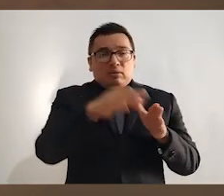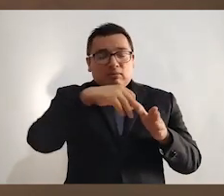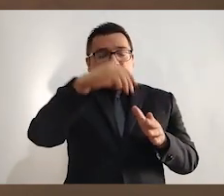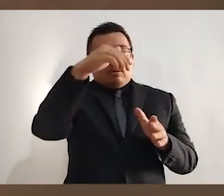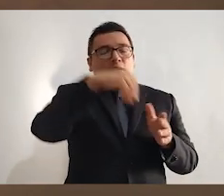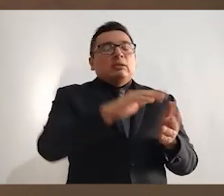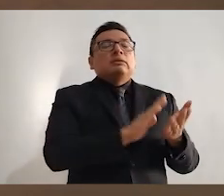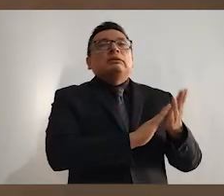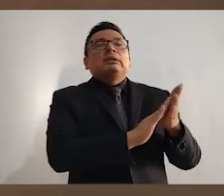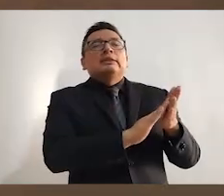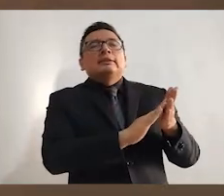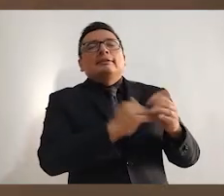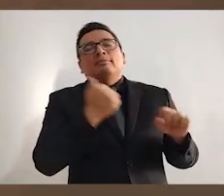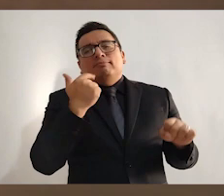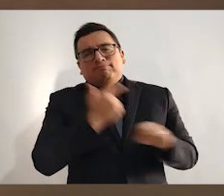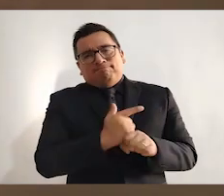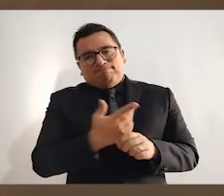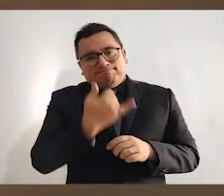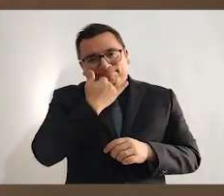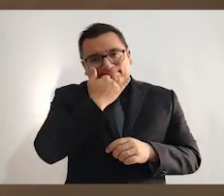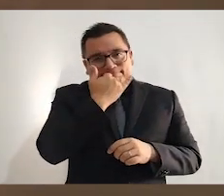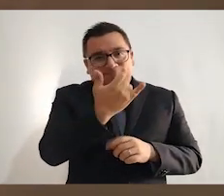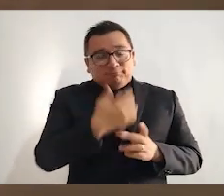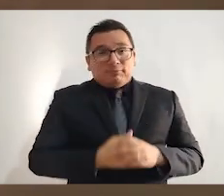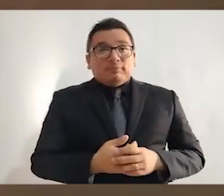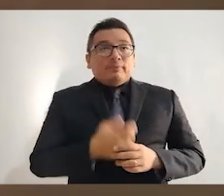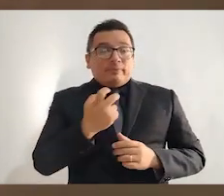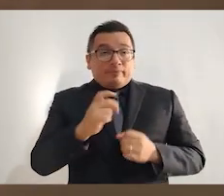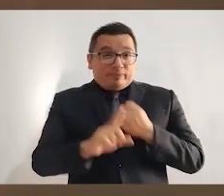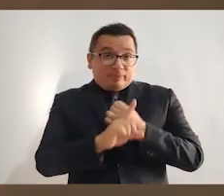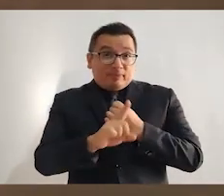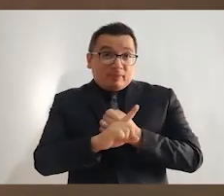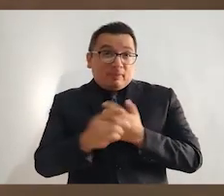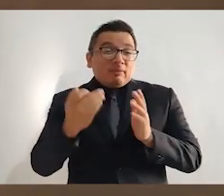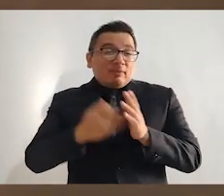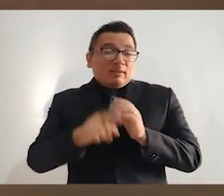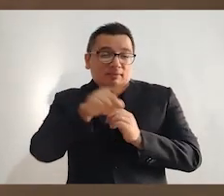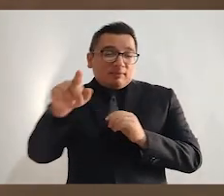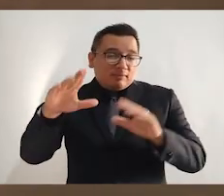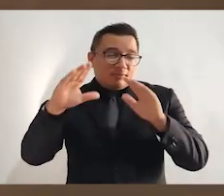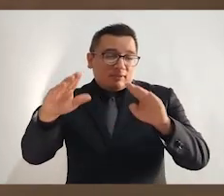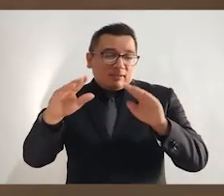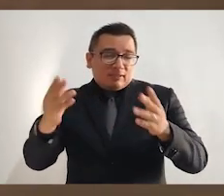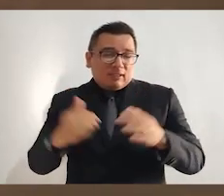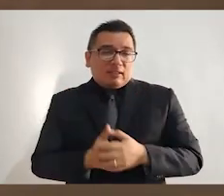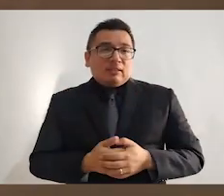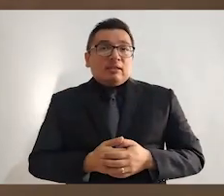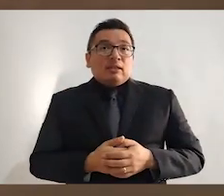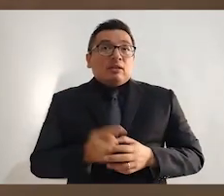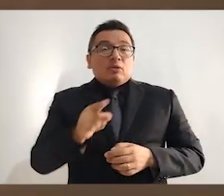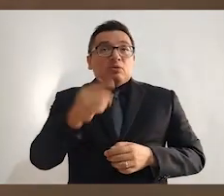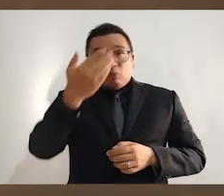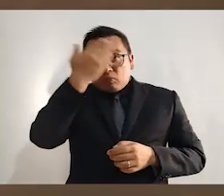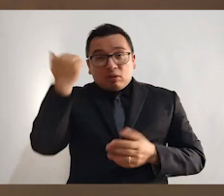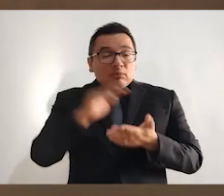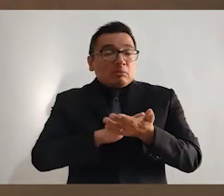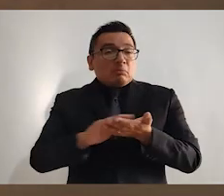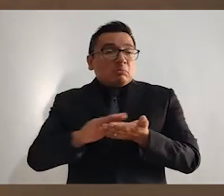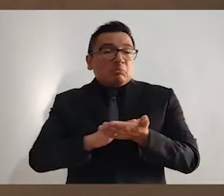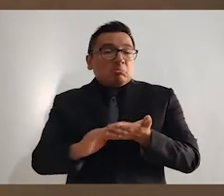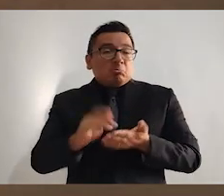urna. Le digo, son más que nada problemas de capacitación, de que no saben qué es el braille